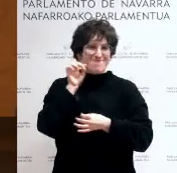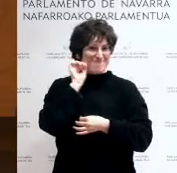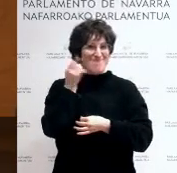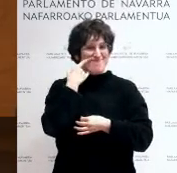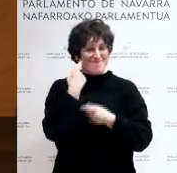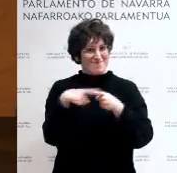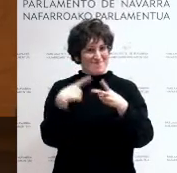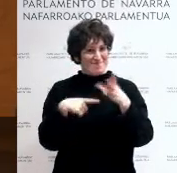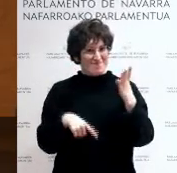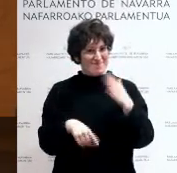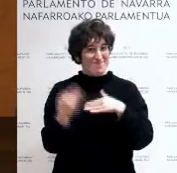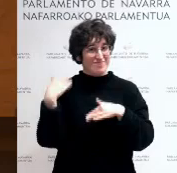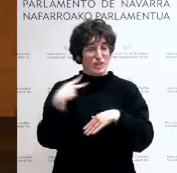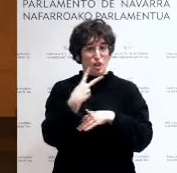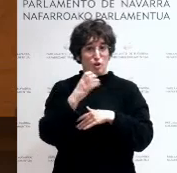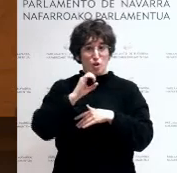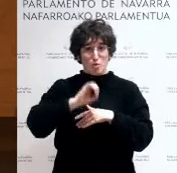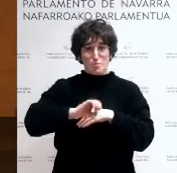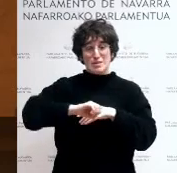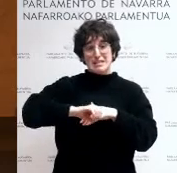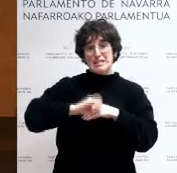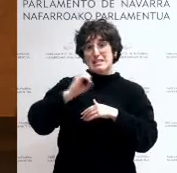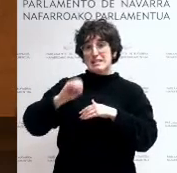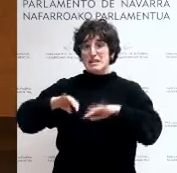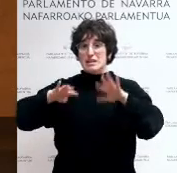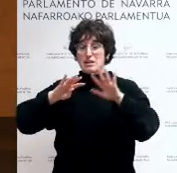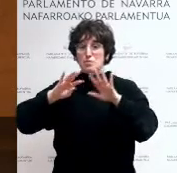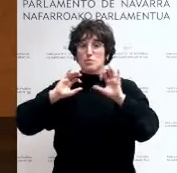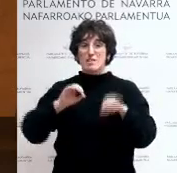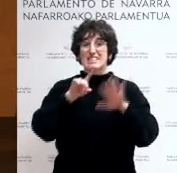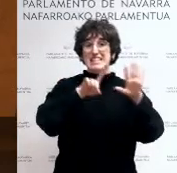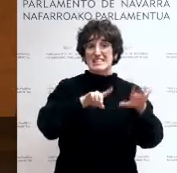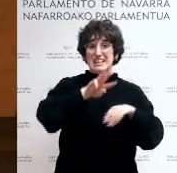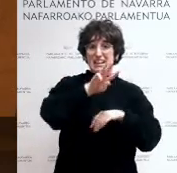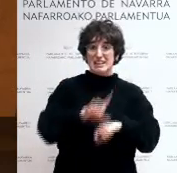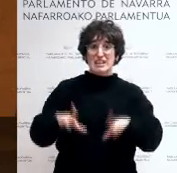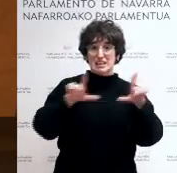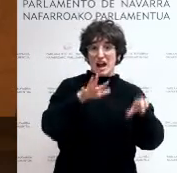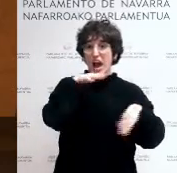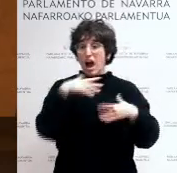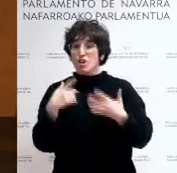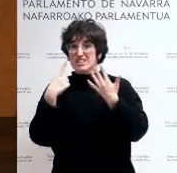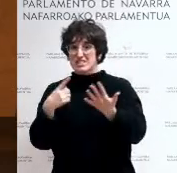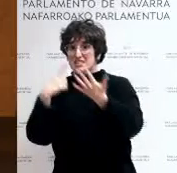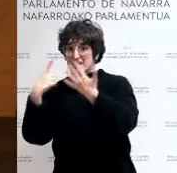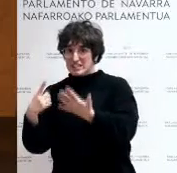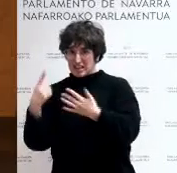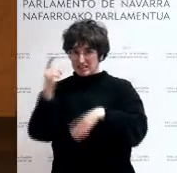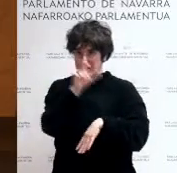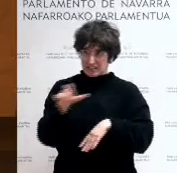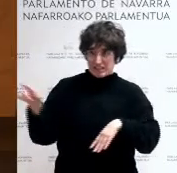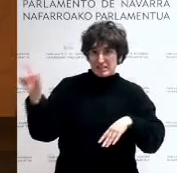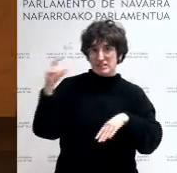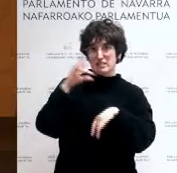en 2009 en Navarra había 63 radiólogos y que 15 años después, ahora mismo hay 66. Es decir, ha habido